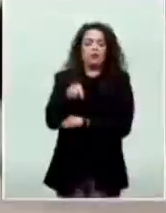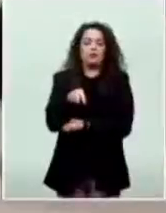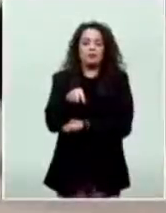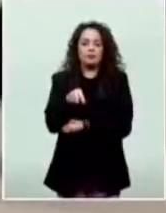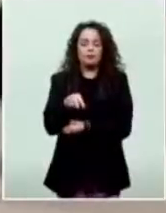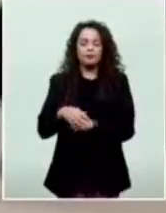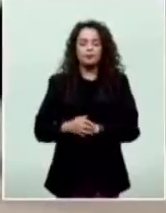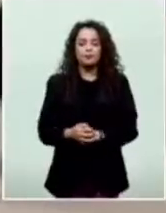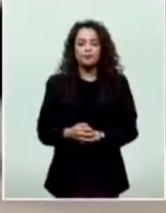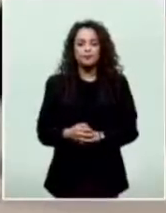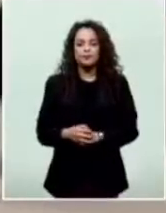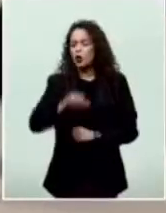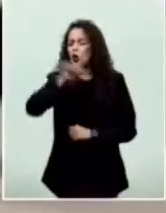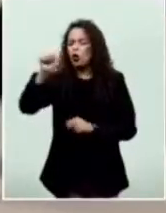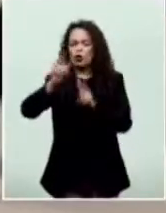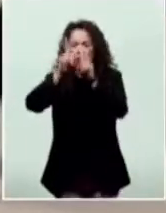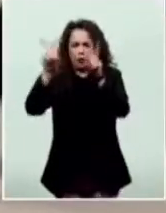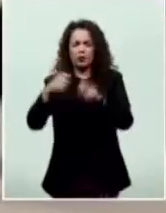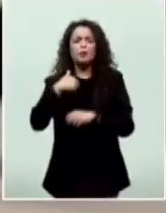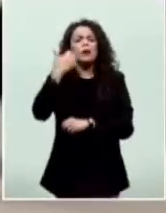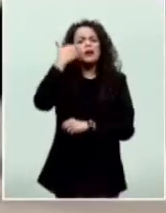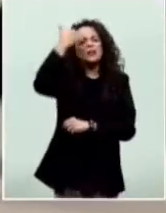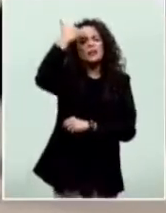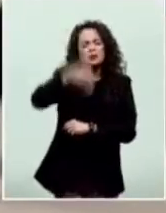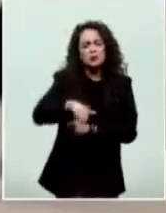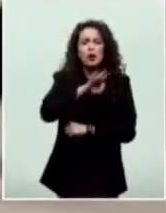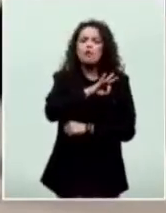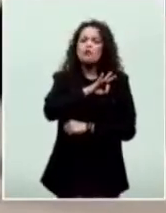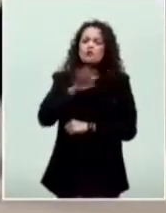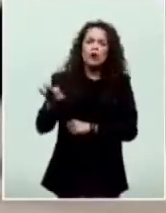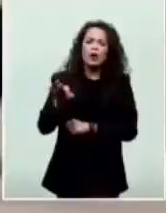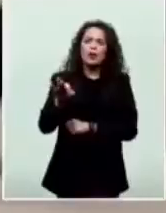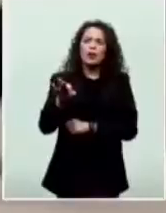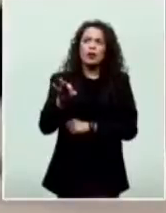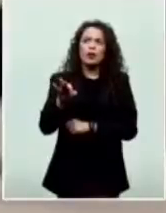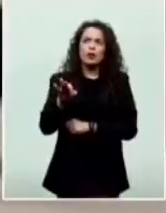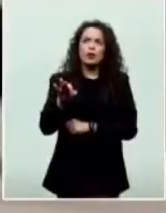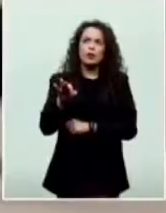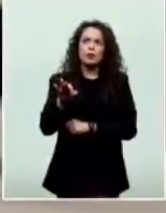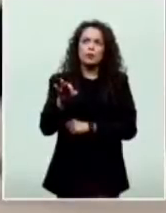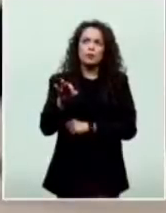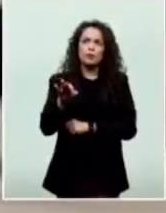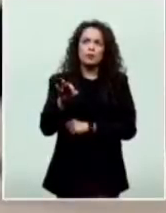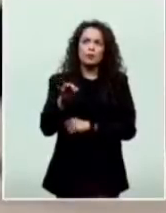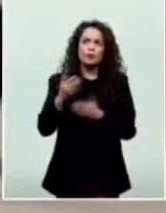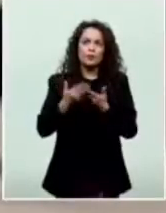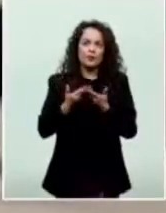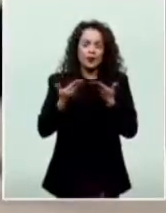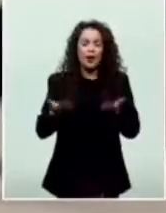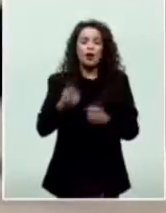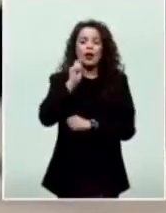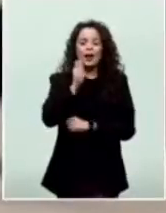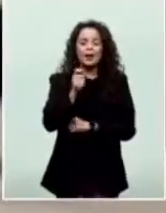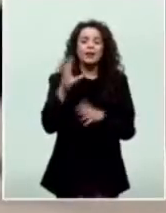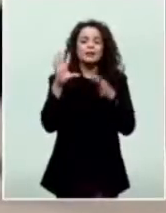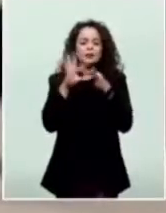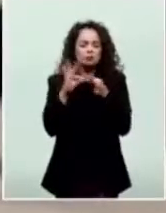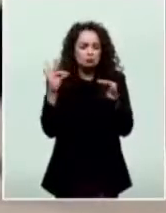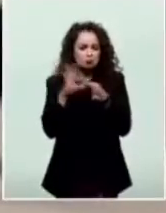Cambiando un poquito de tema, me gustaría saber si nos podría dar ahora sí una ahora sí. actualización